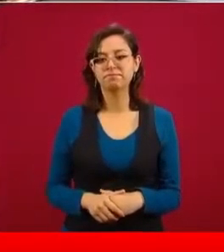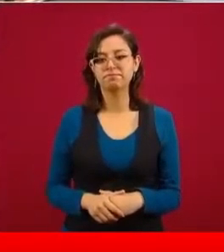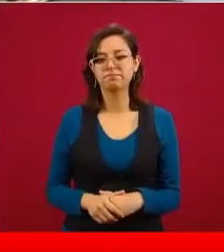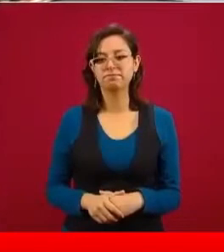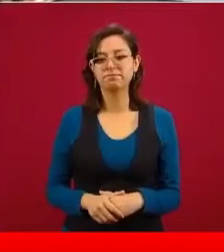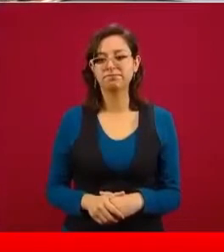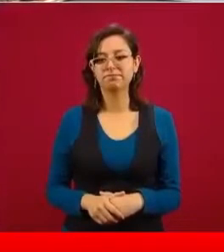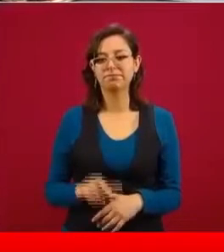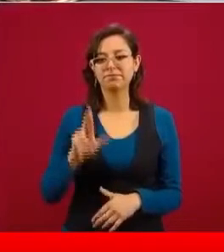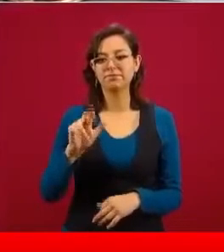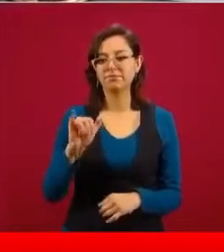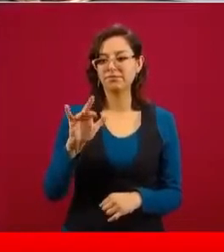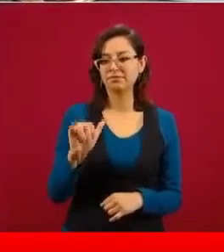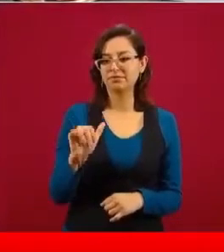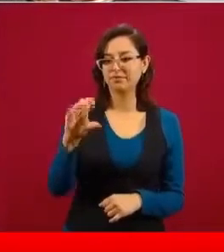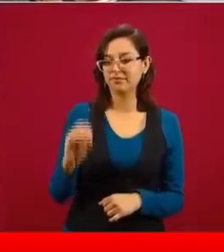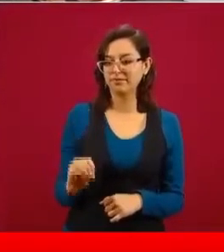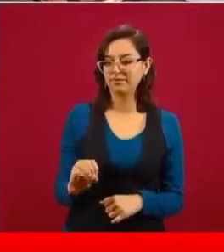Ricardo Sheffield,